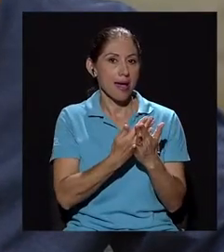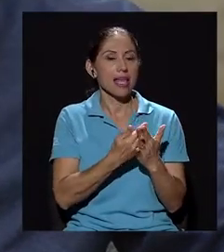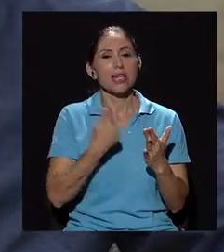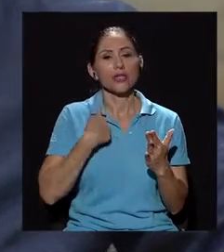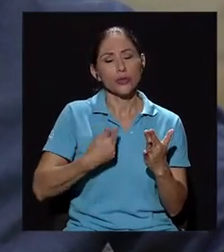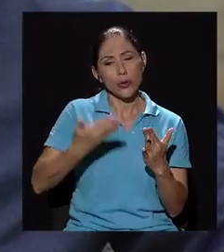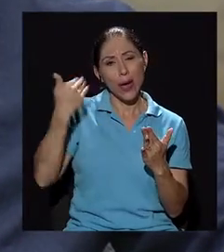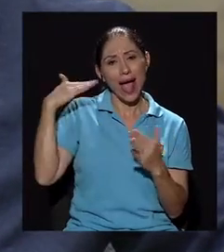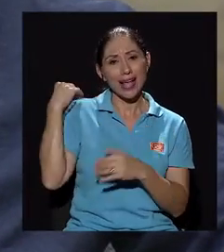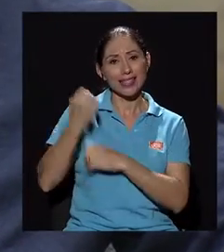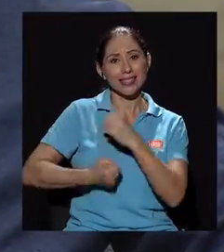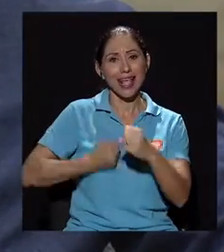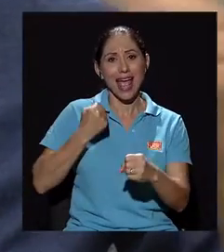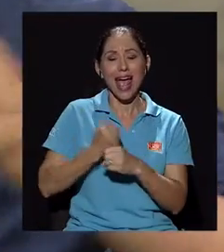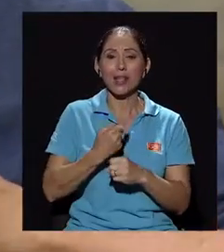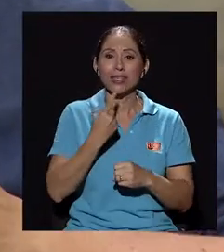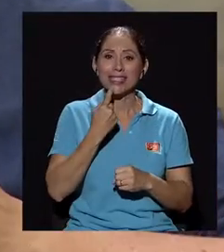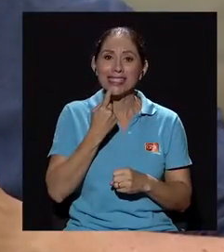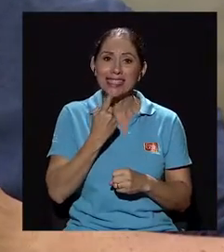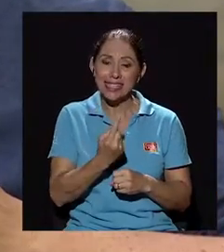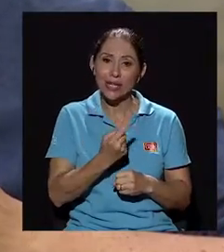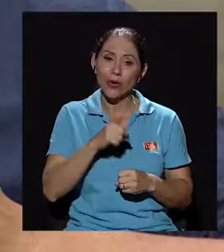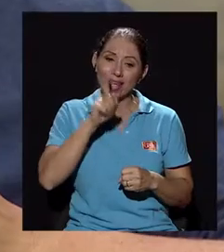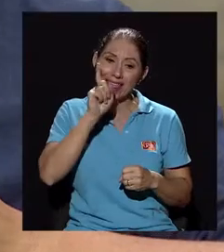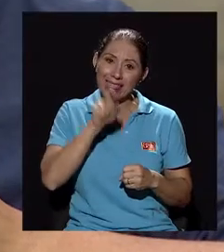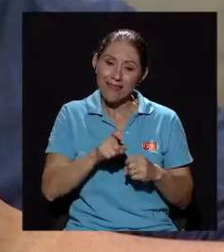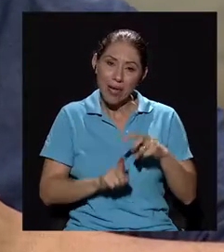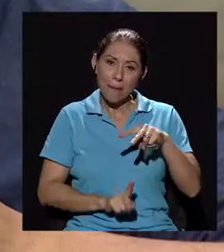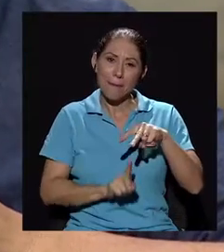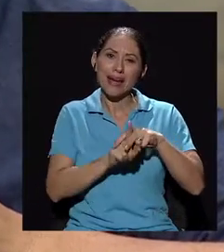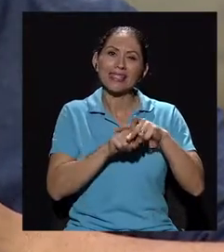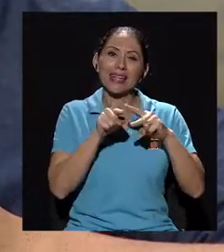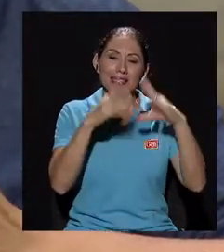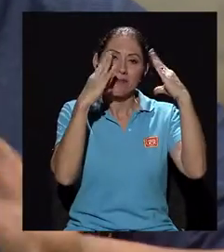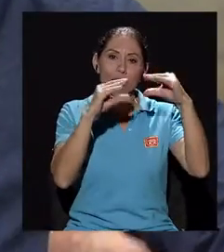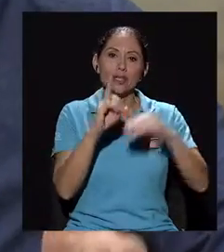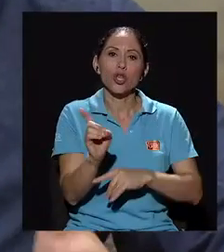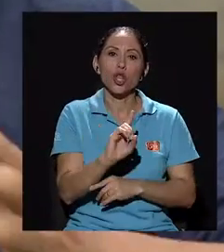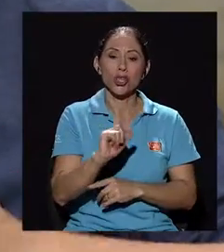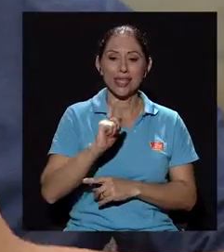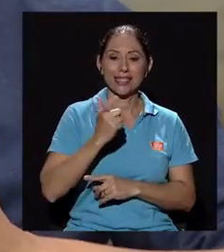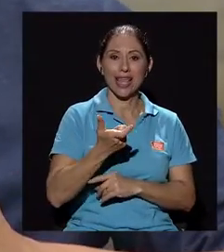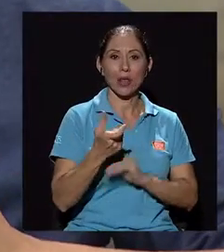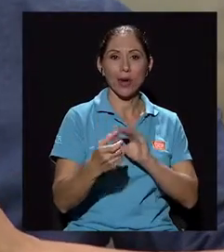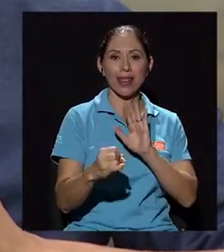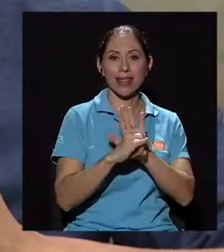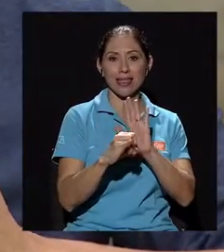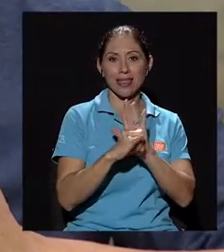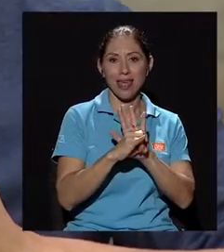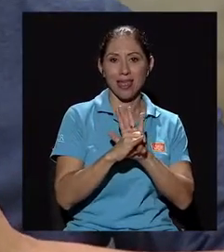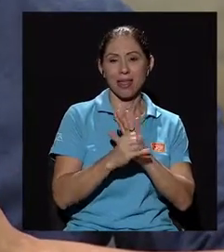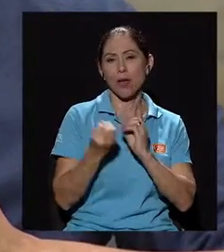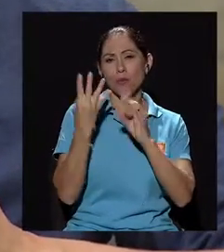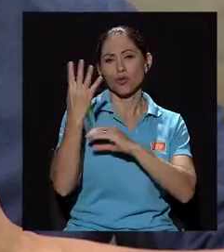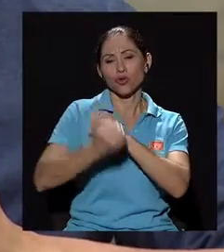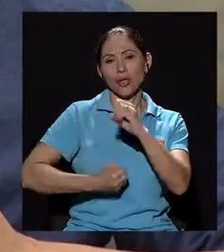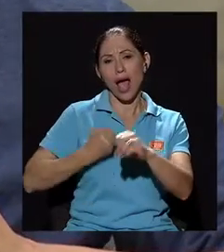lugar sea precisamente la cédula de identidad. Uh-huh. Bueno, pues durante muchos años he estado insistiendo en